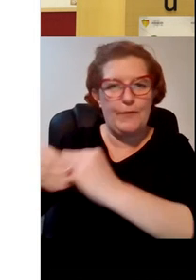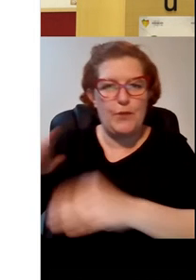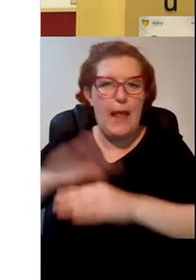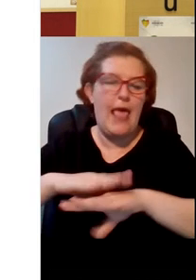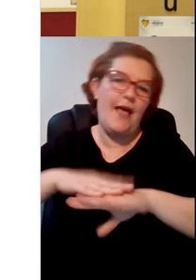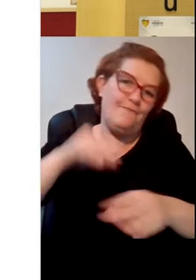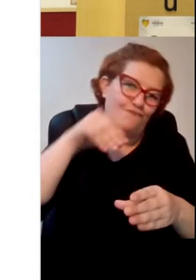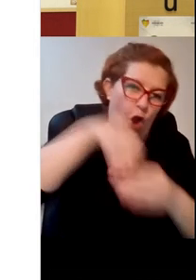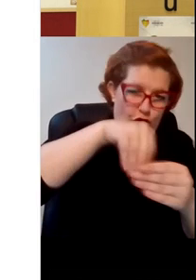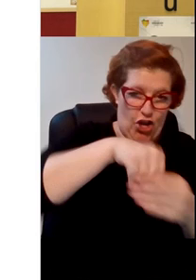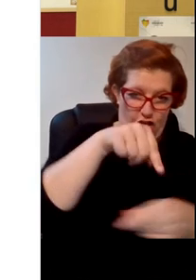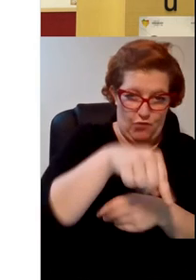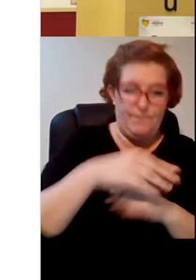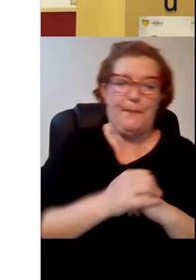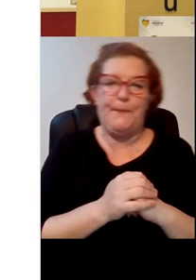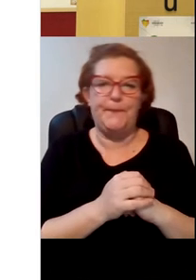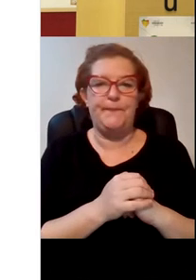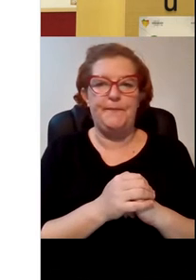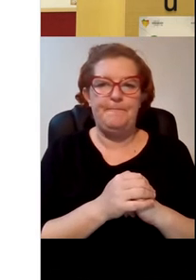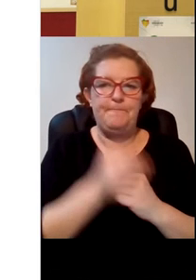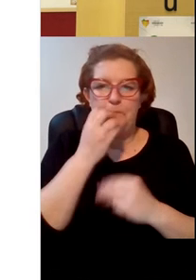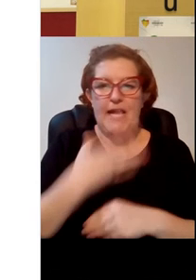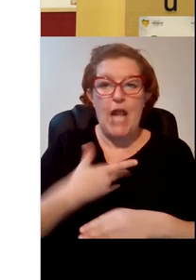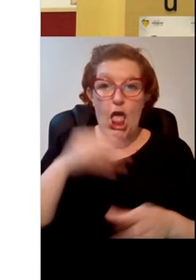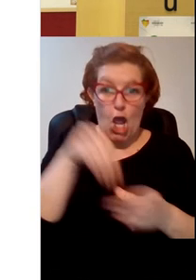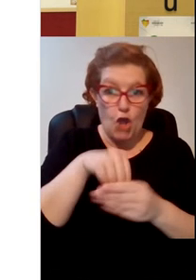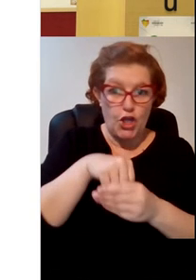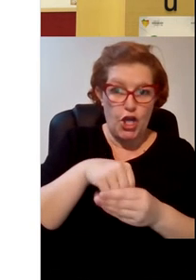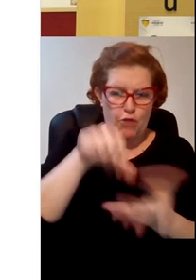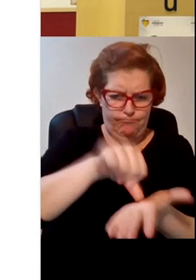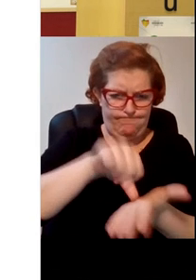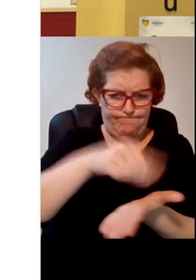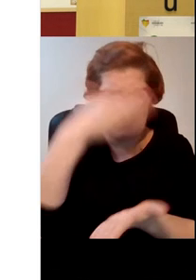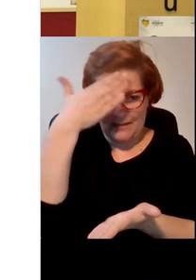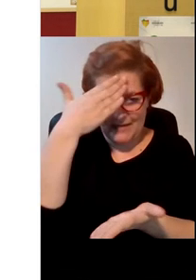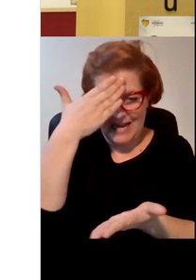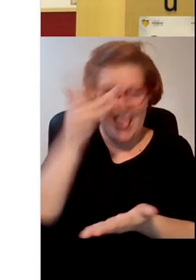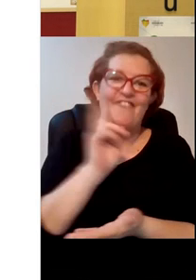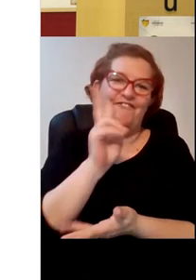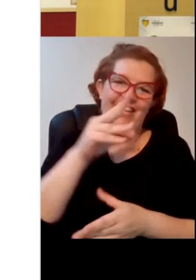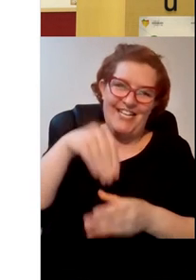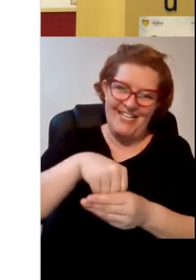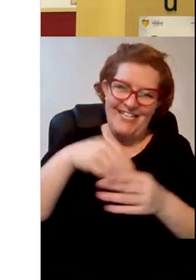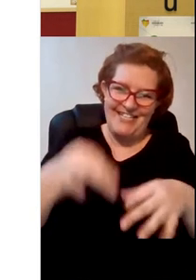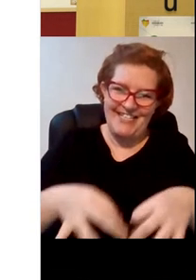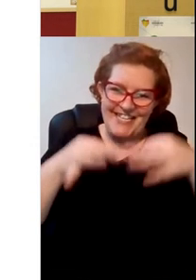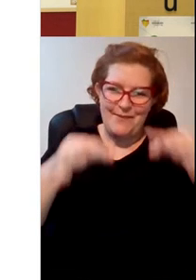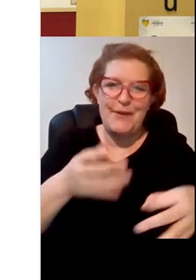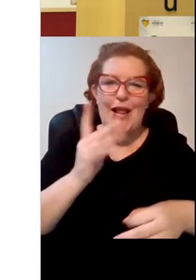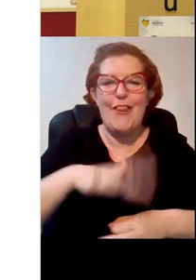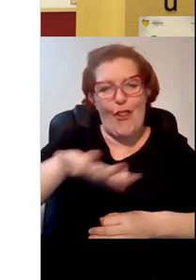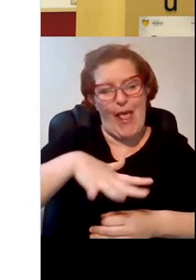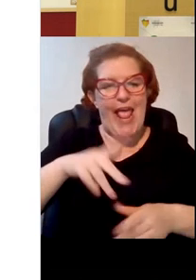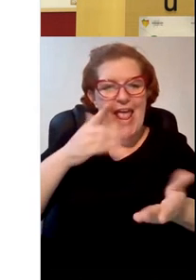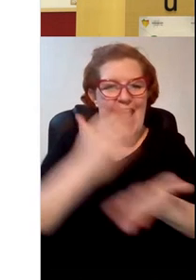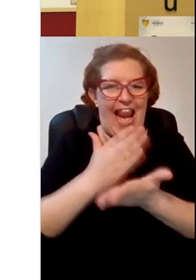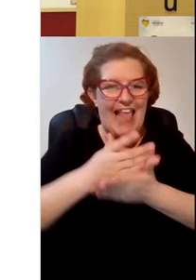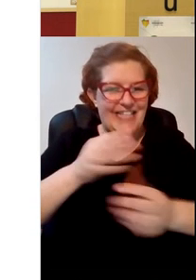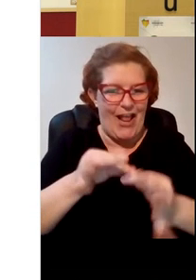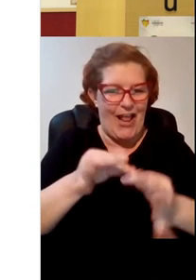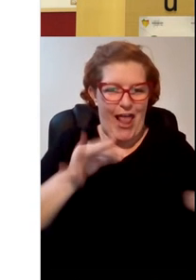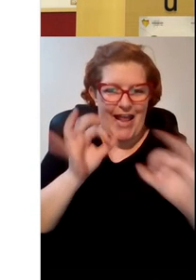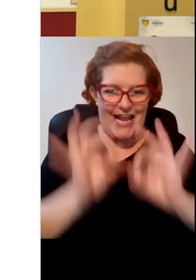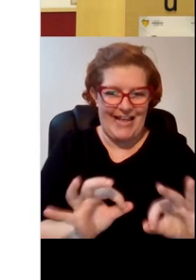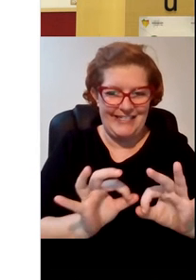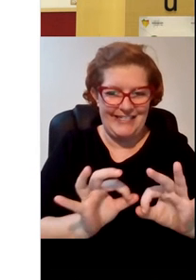bien el contenido central se veía siempre a través de la clase online a través de la